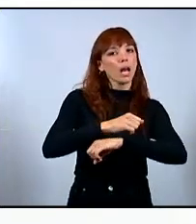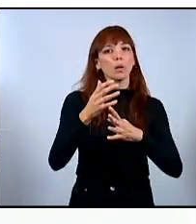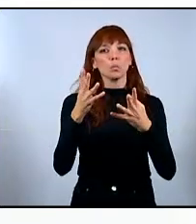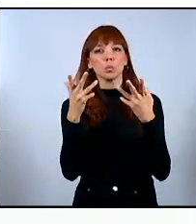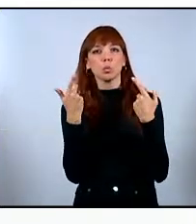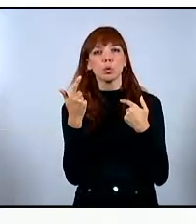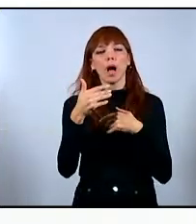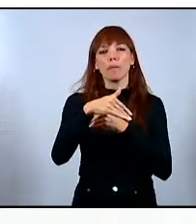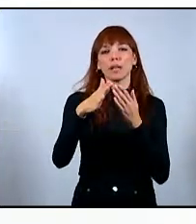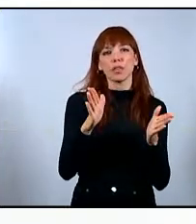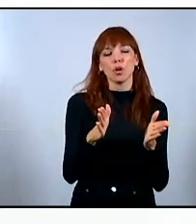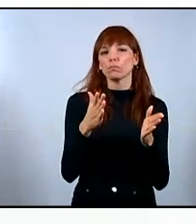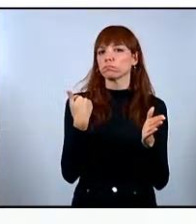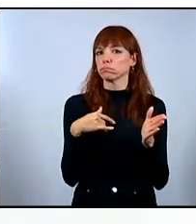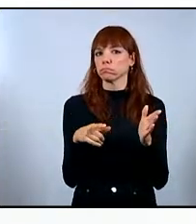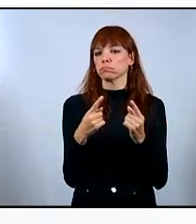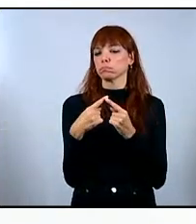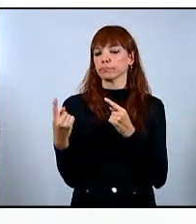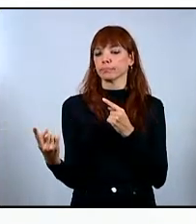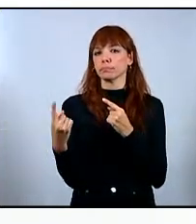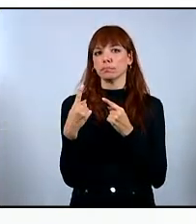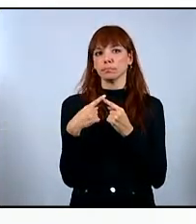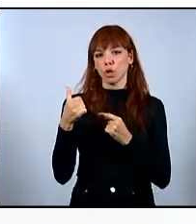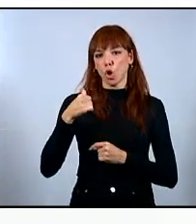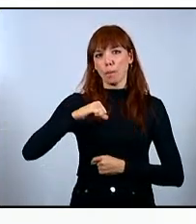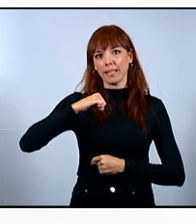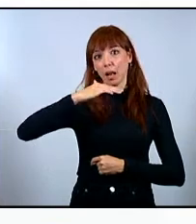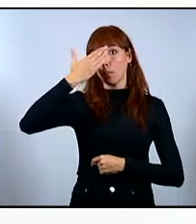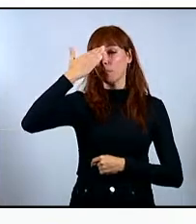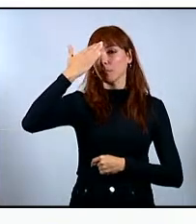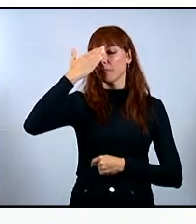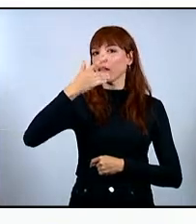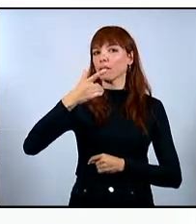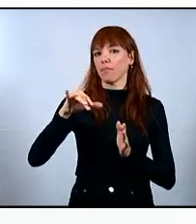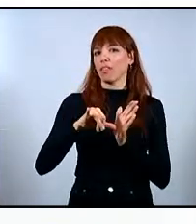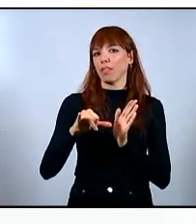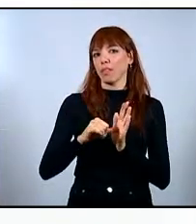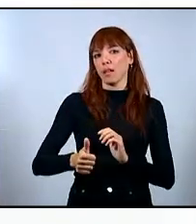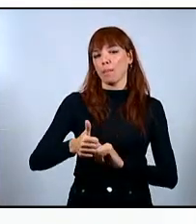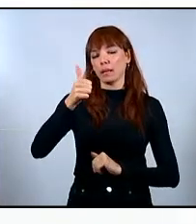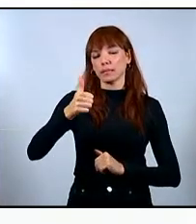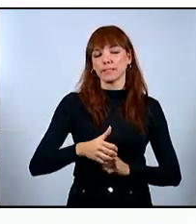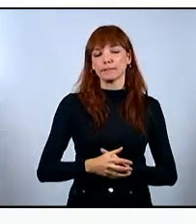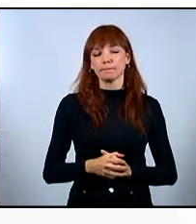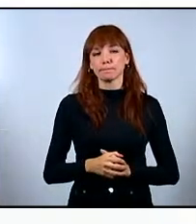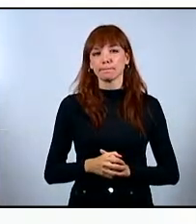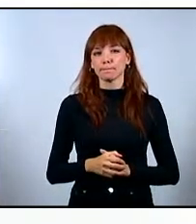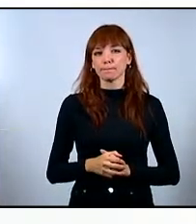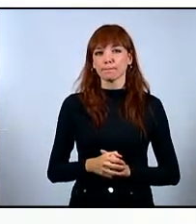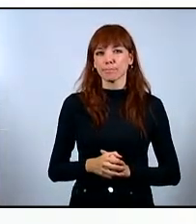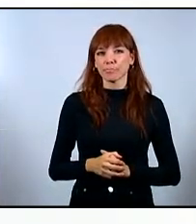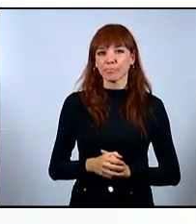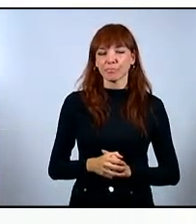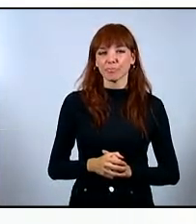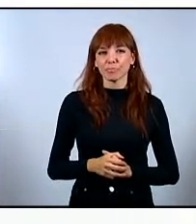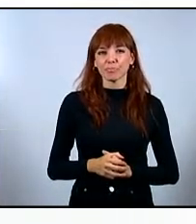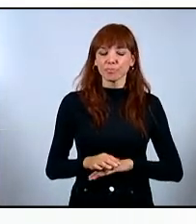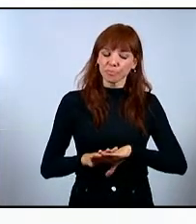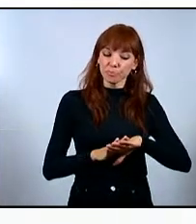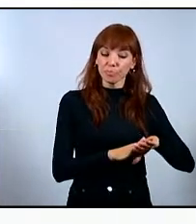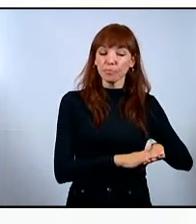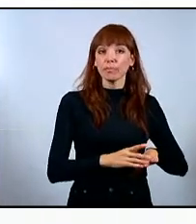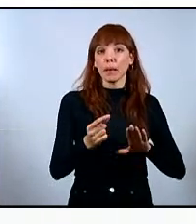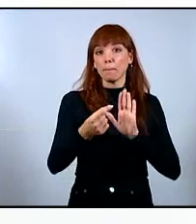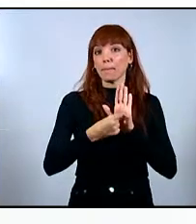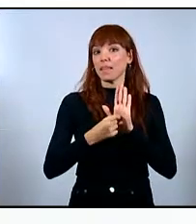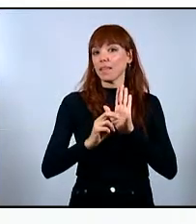reduce considerablemente la distancia al hospital de referencia, en la provincia de Cáceres. Otra medida de alcance